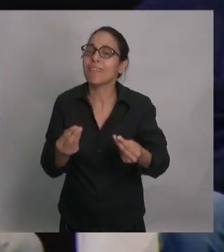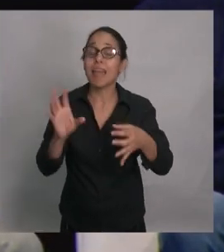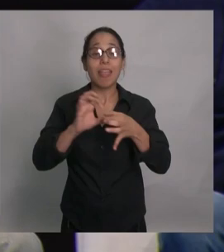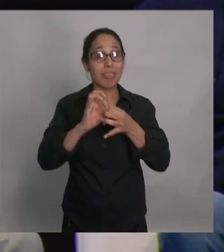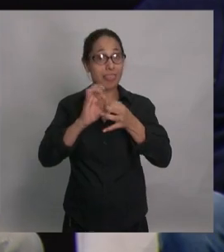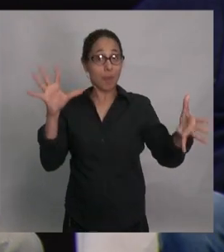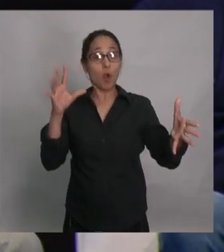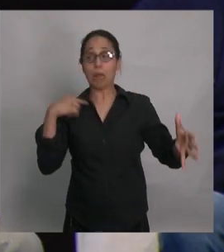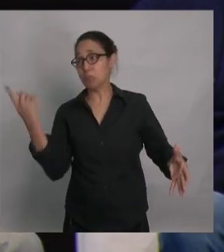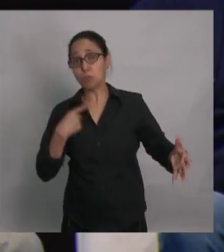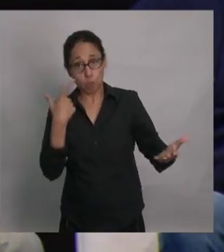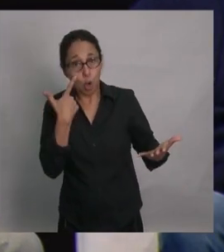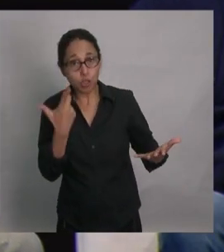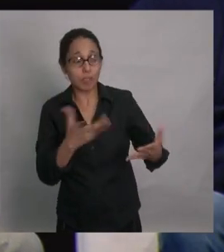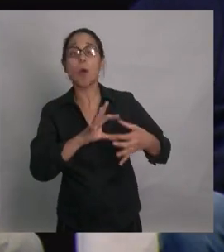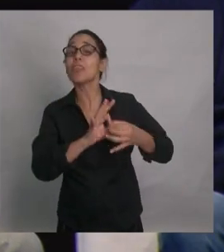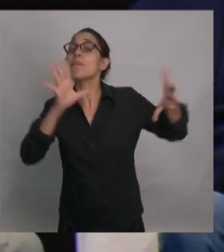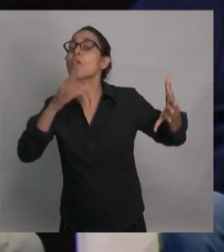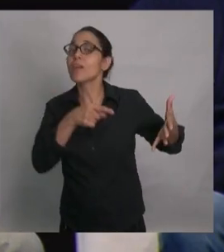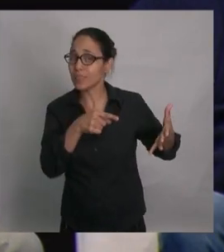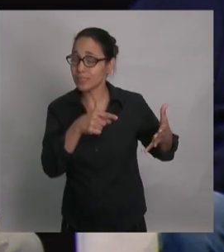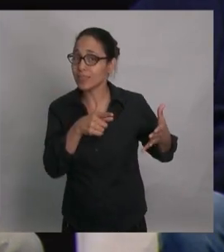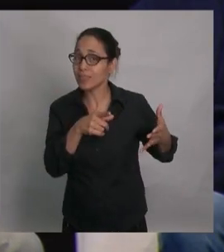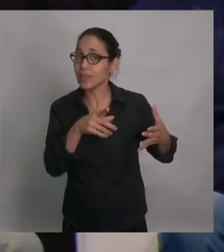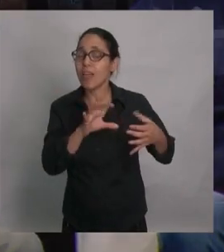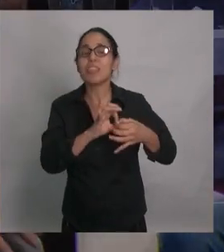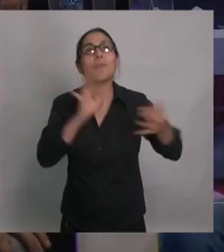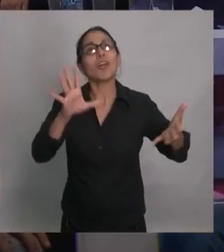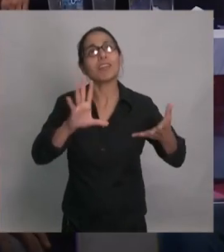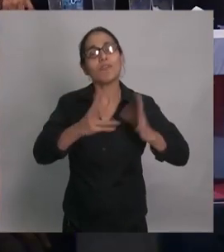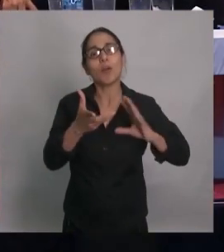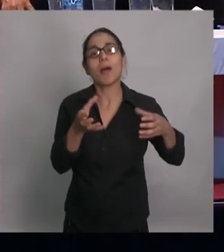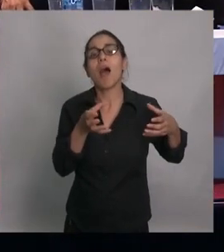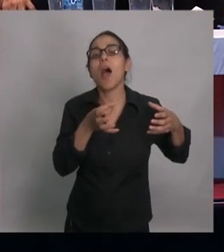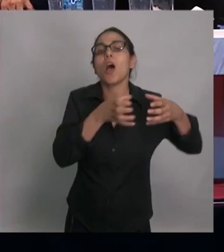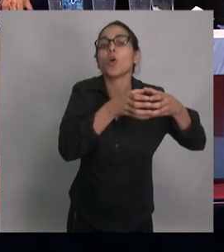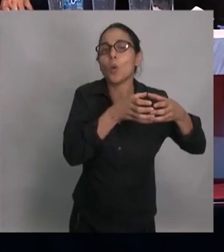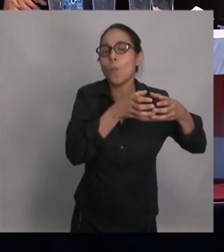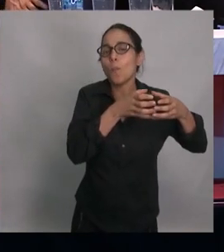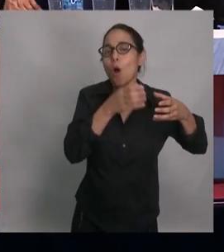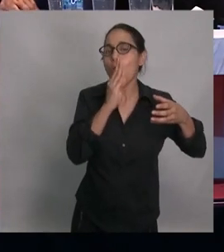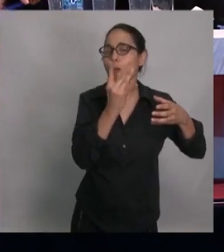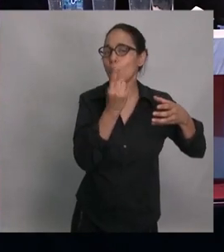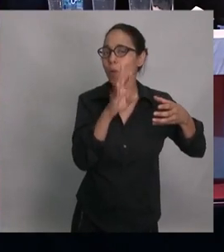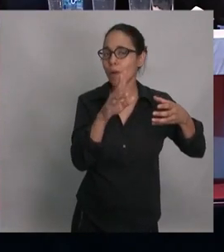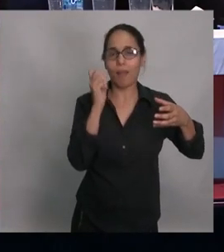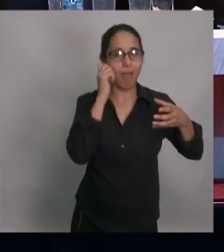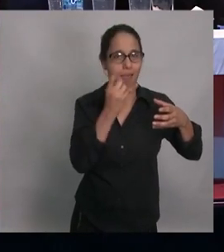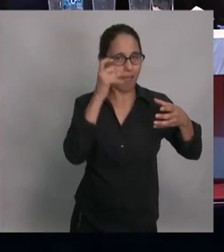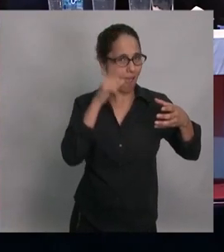tal como la conocemos, la democracia burguesa, está muriendo.